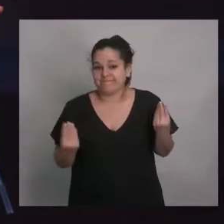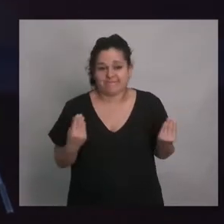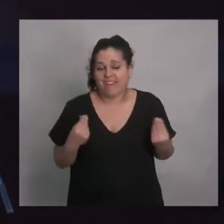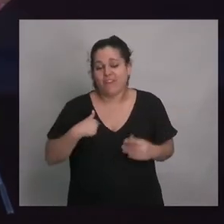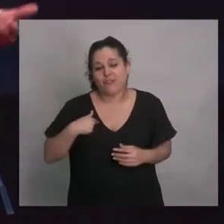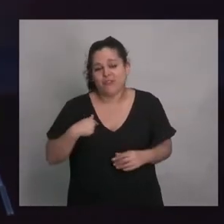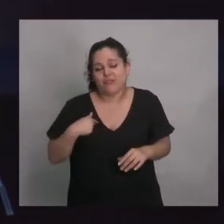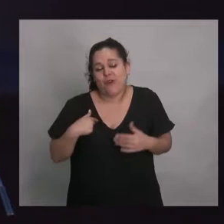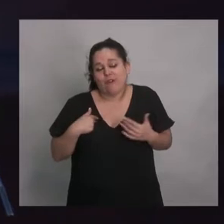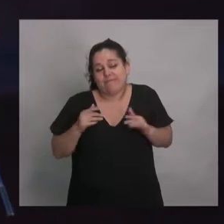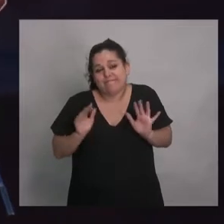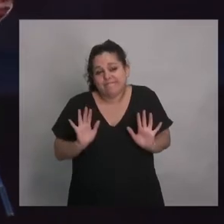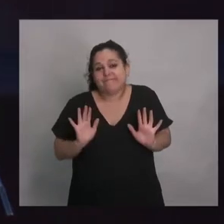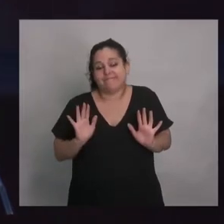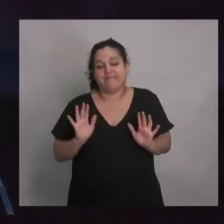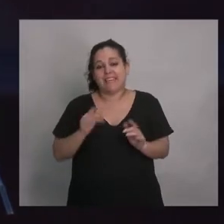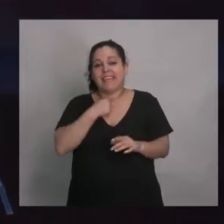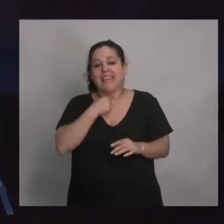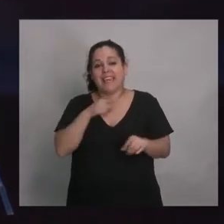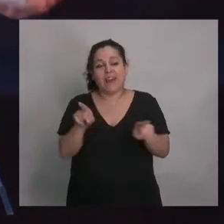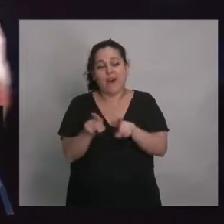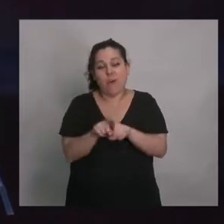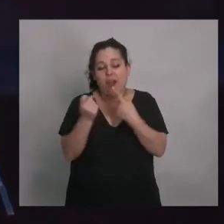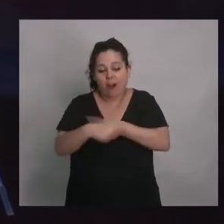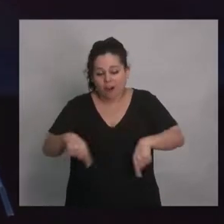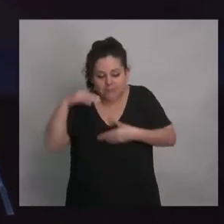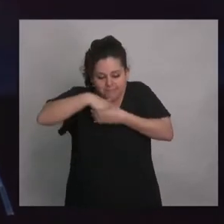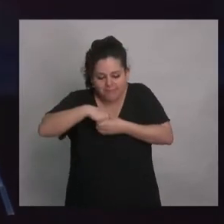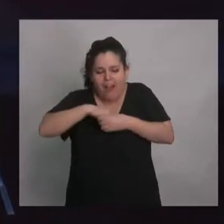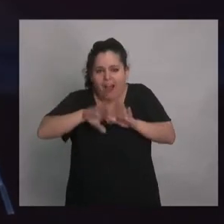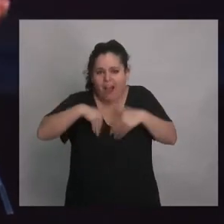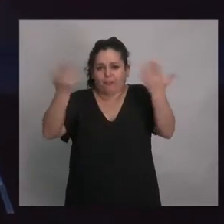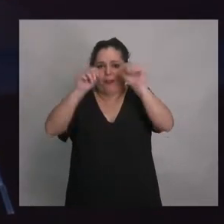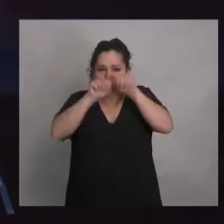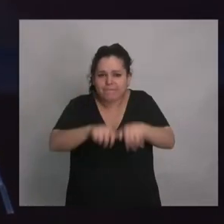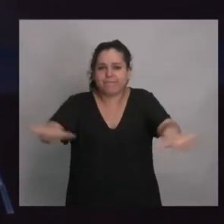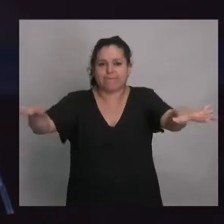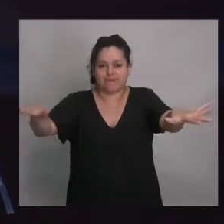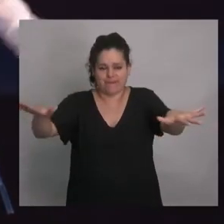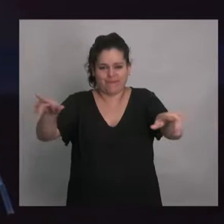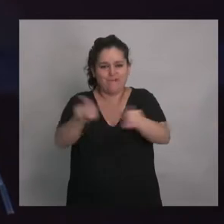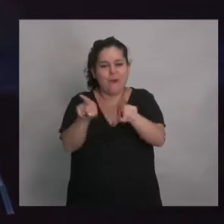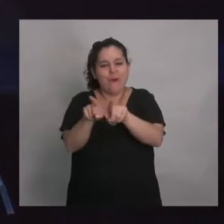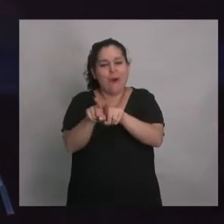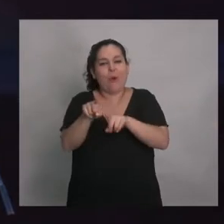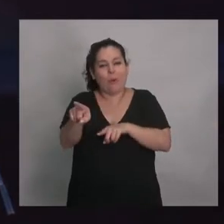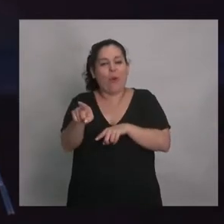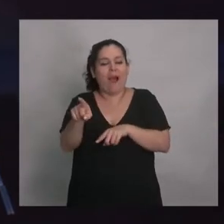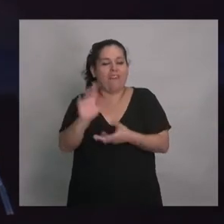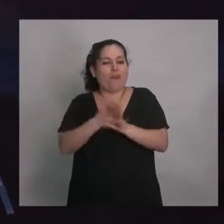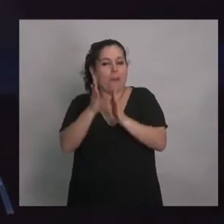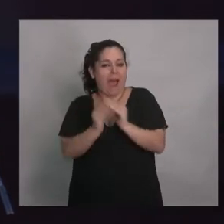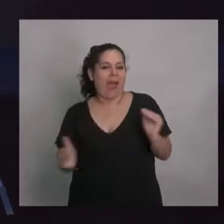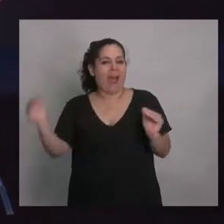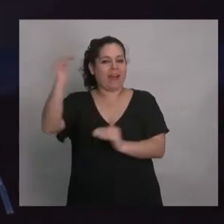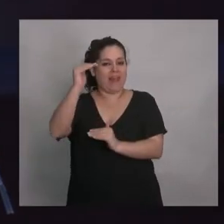de sacar para afuera a un nivel verdad académico